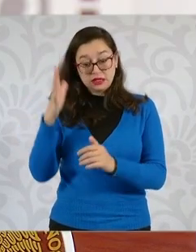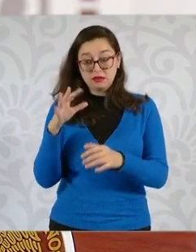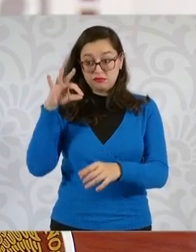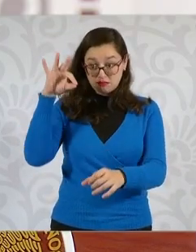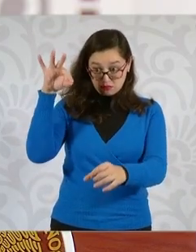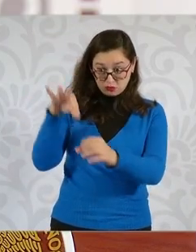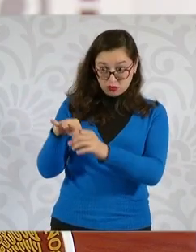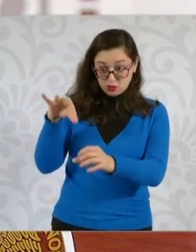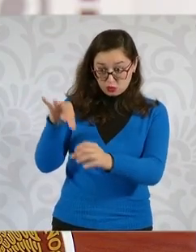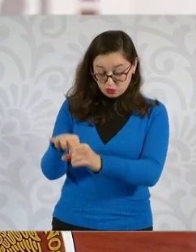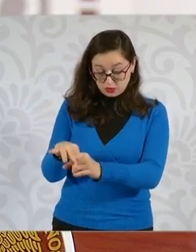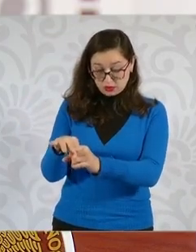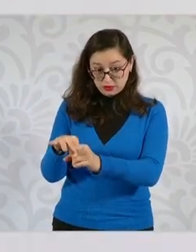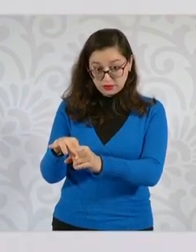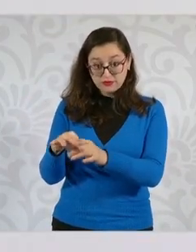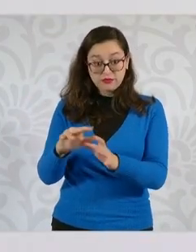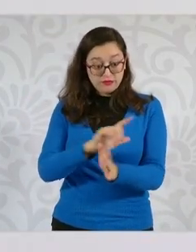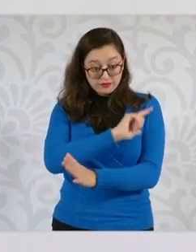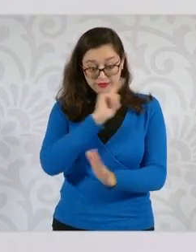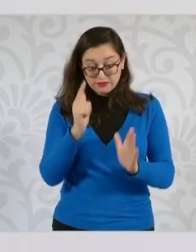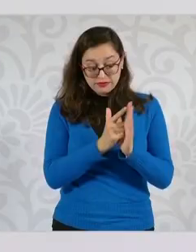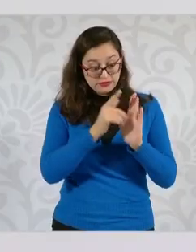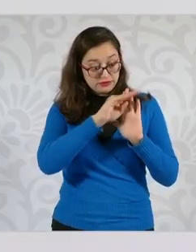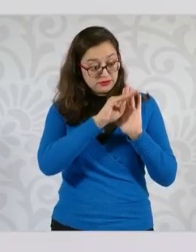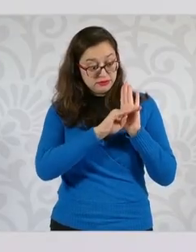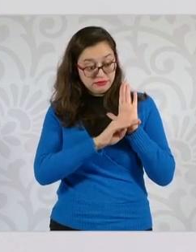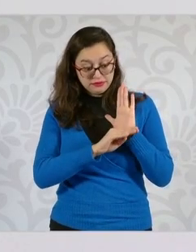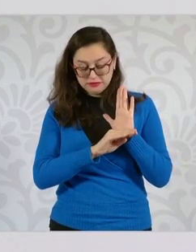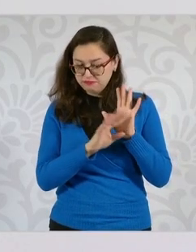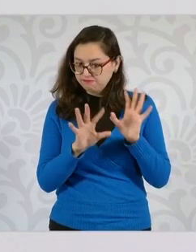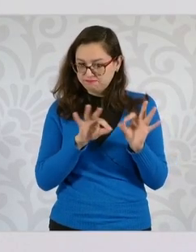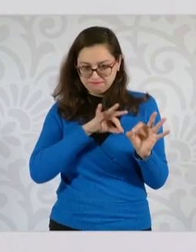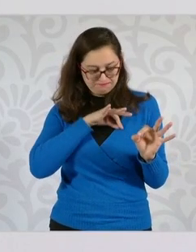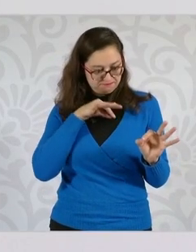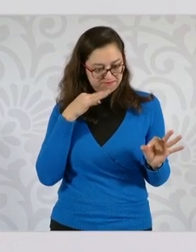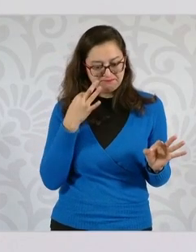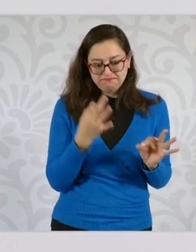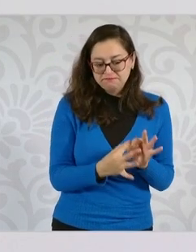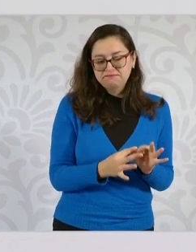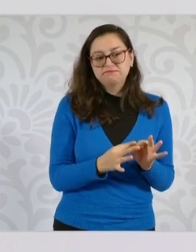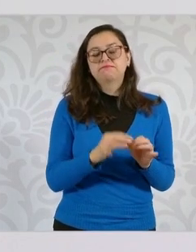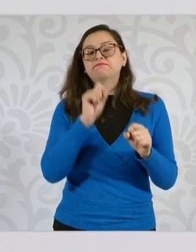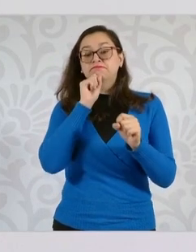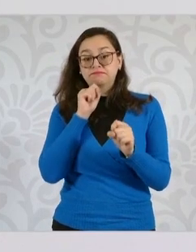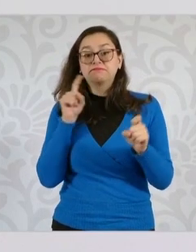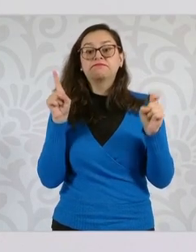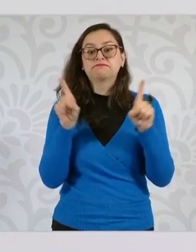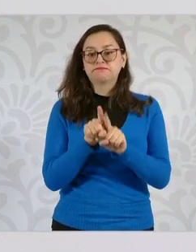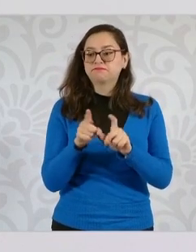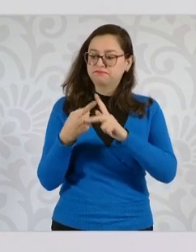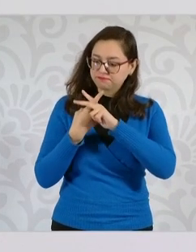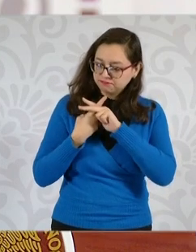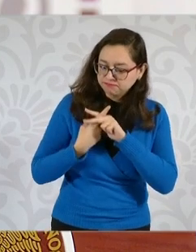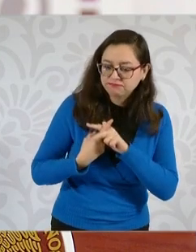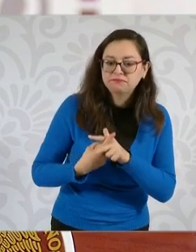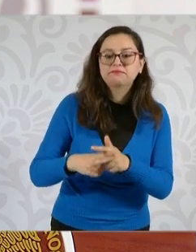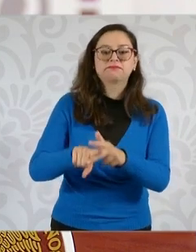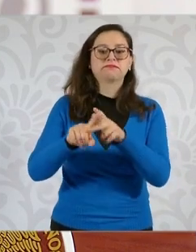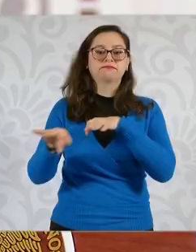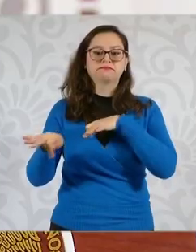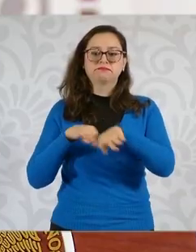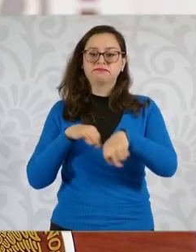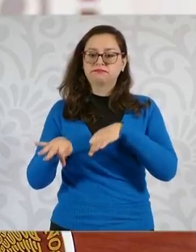ya esté todo el sistema judicial nuevo para que entremos